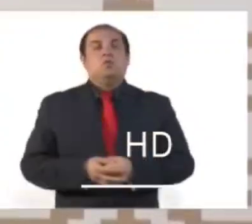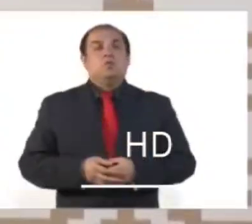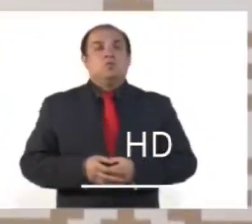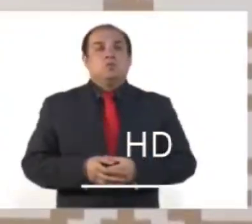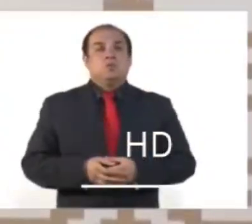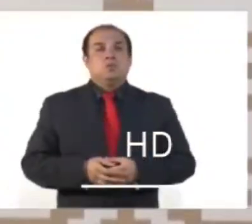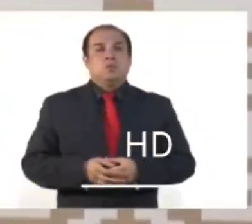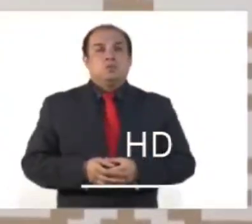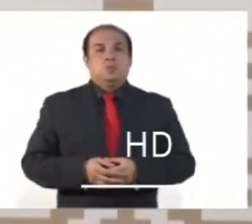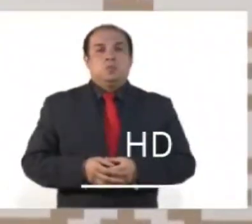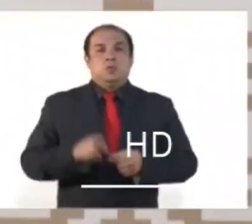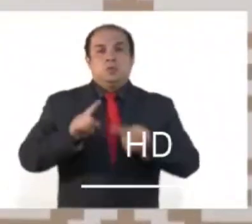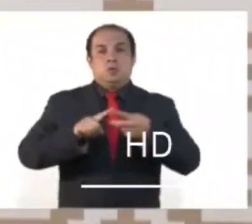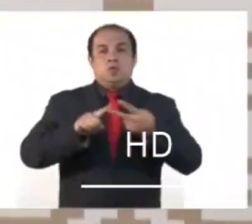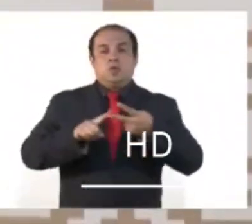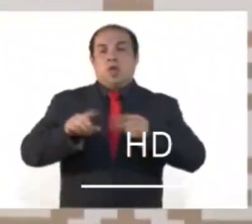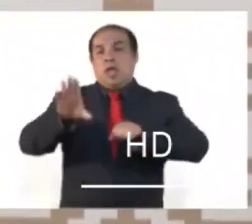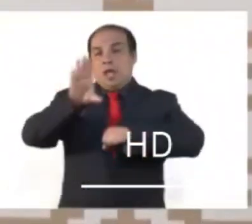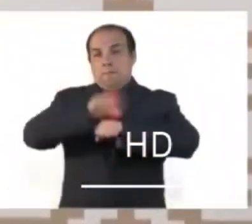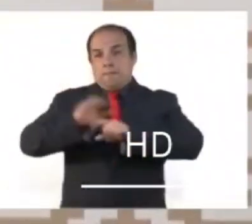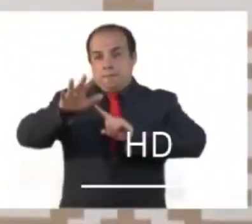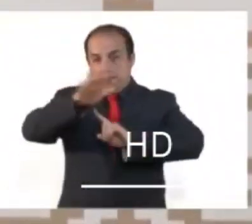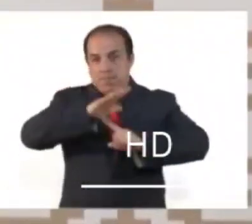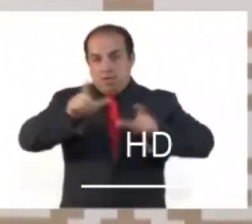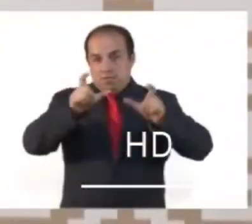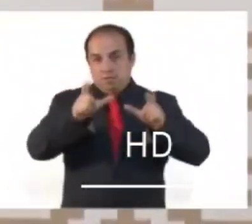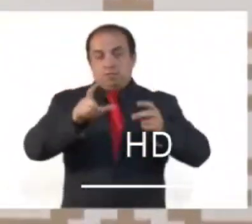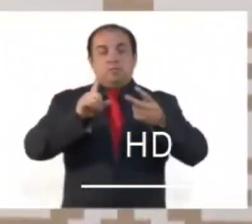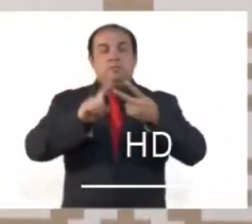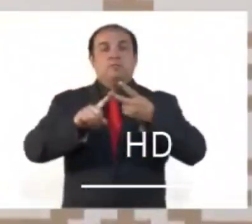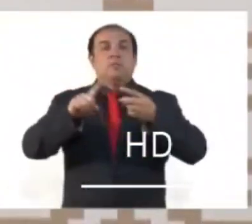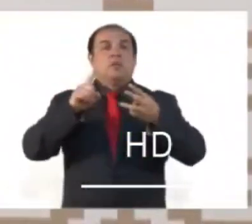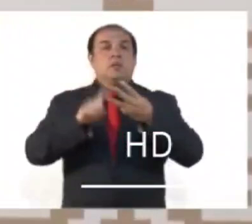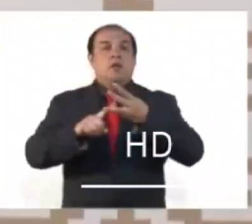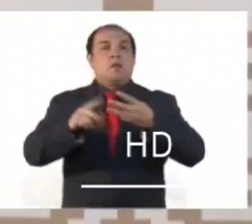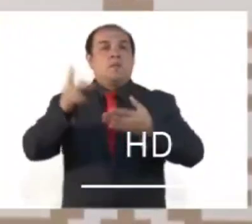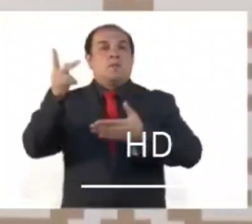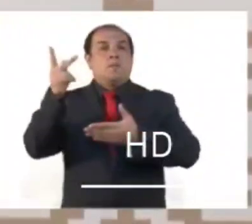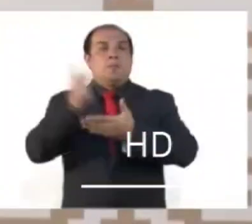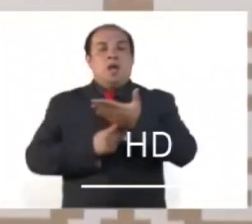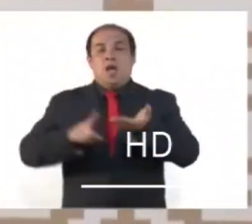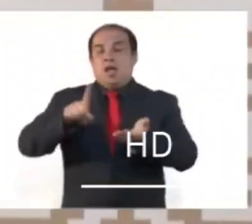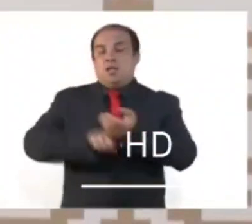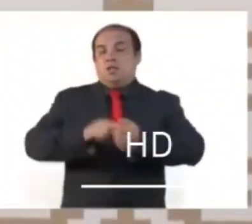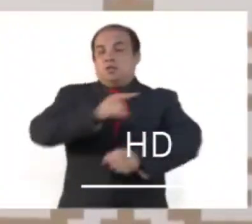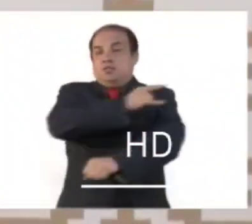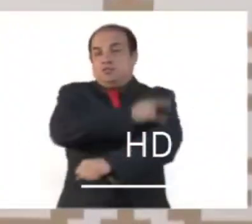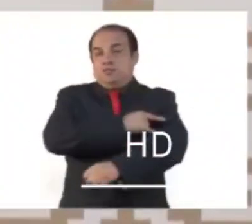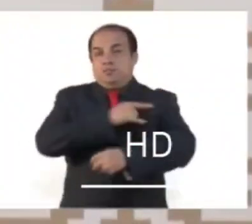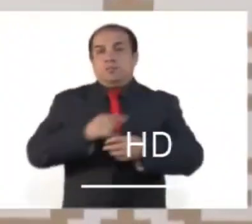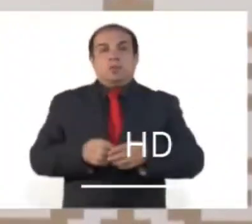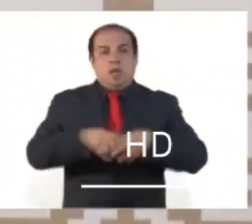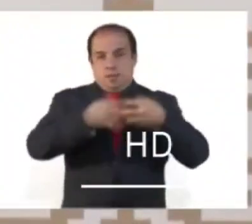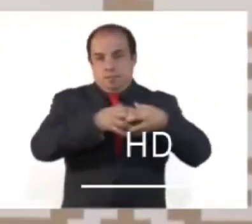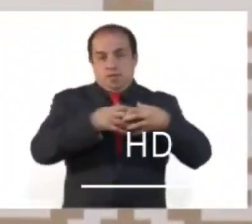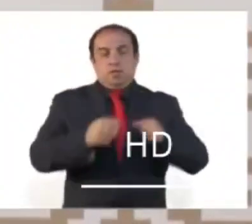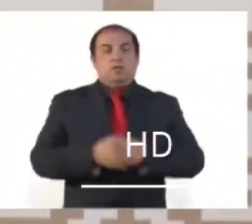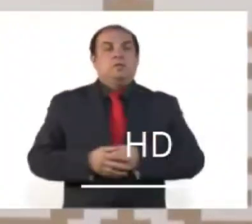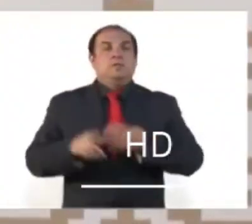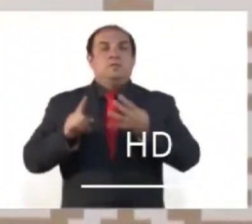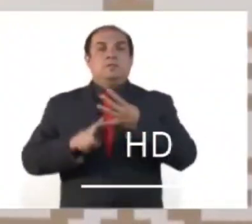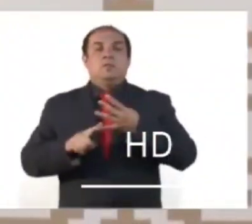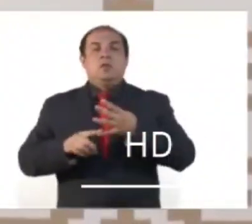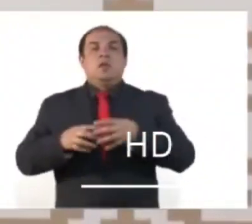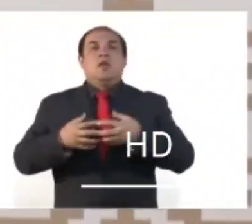mercantiles, de licencias ambientales, de programas internos de protección civil, de factibilidades hidráulicas